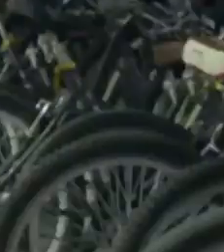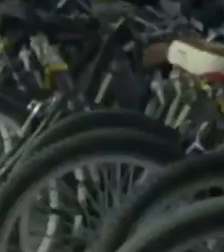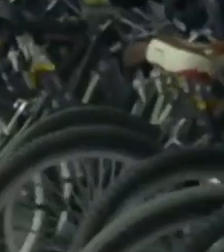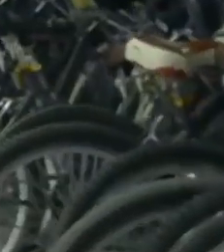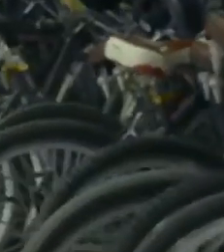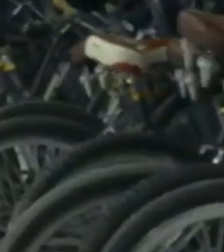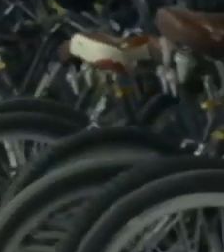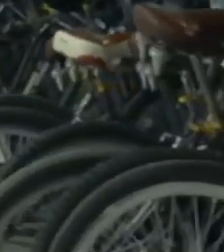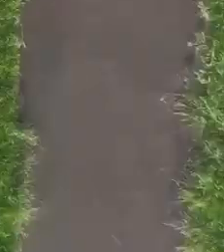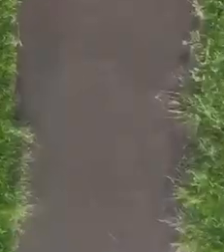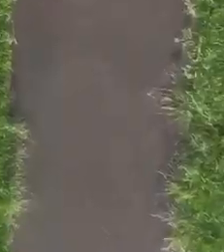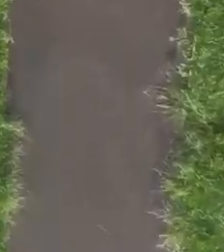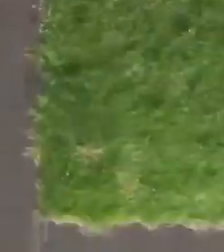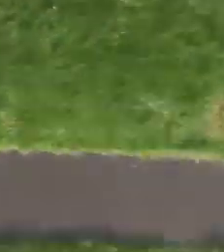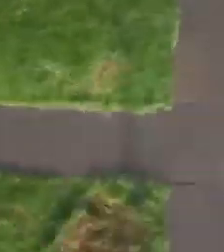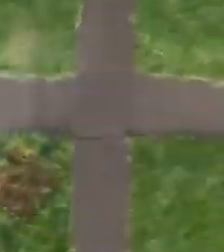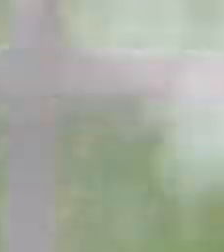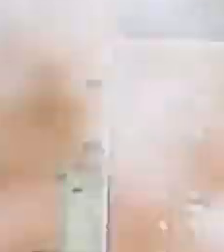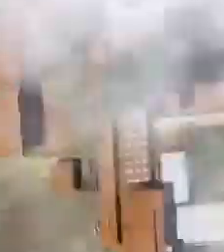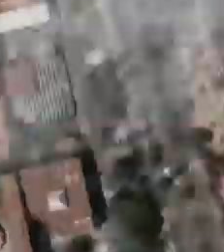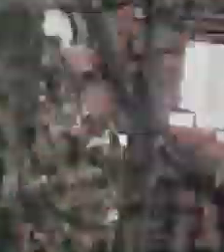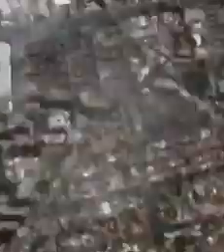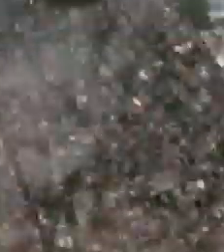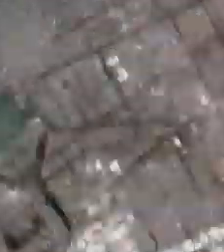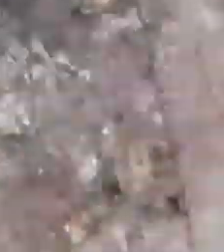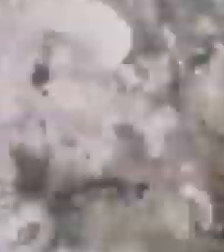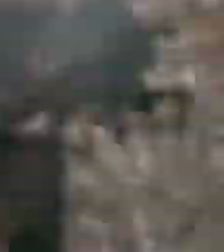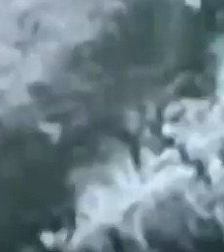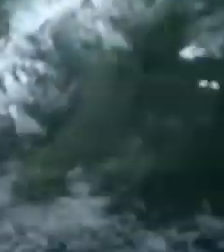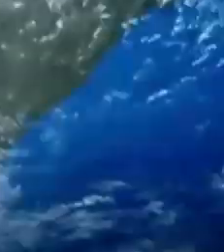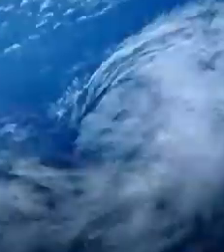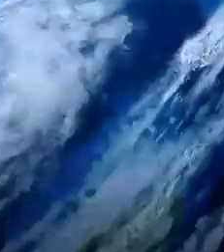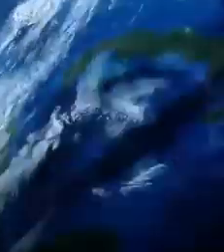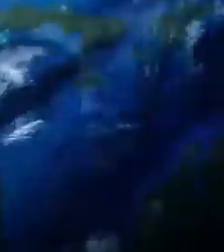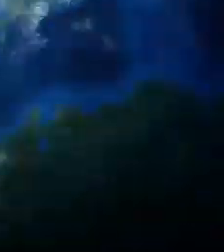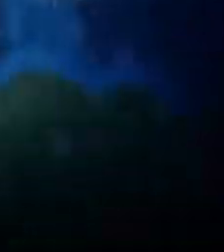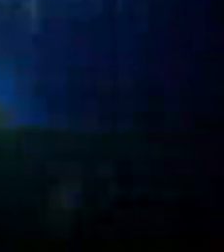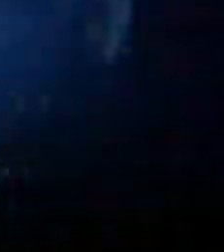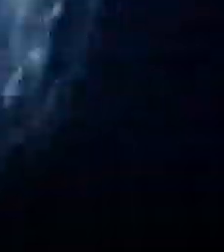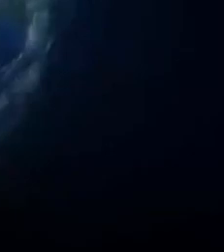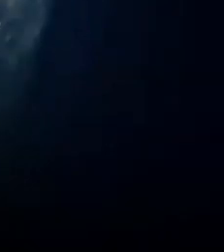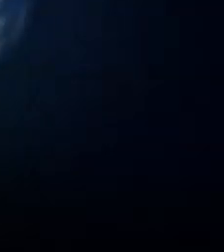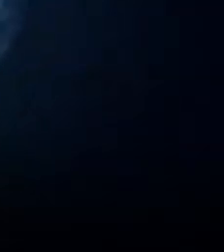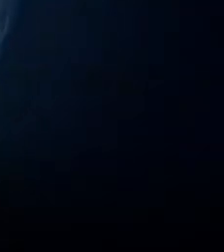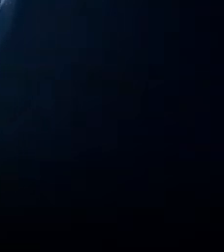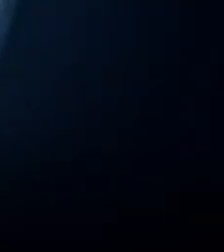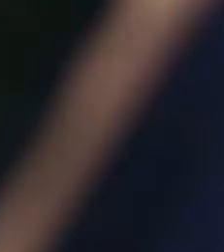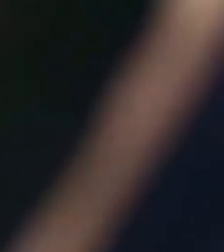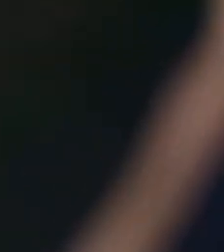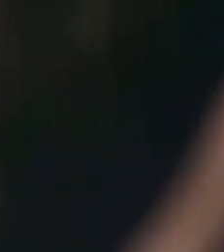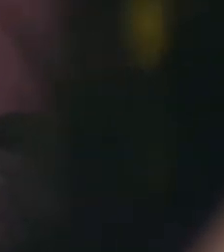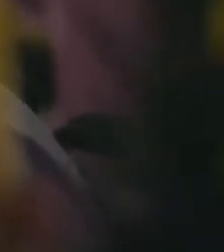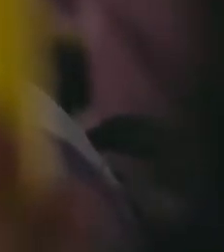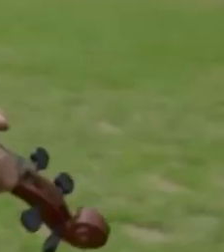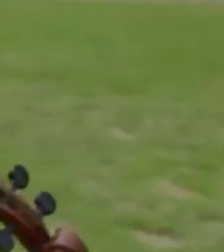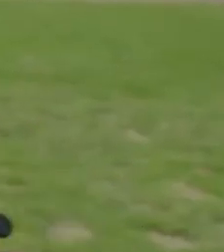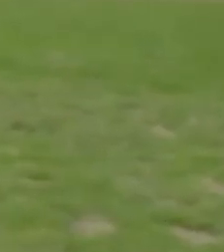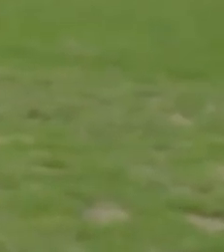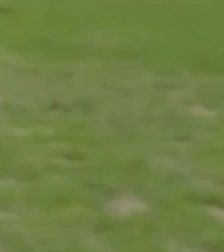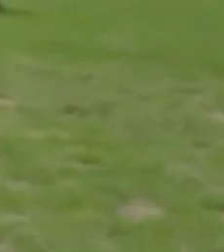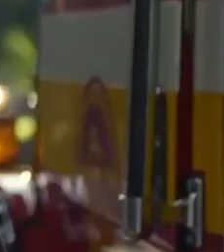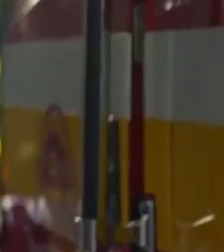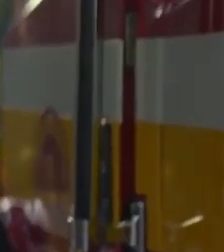hacemos todos en donde estemos en 7 países además del nuestro y en todos los estados de la república celebramos la diversidad